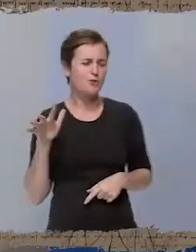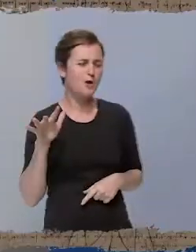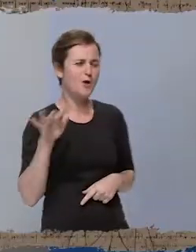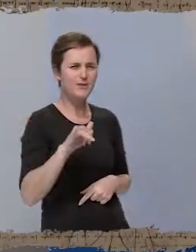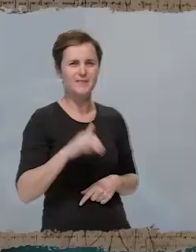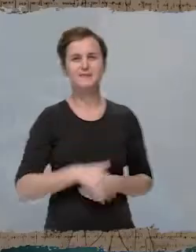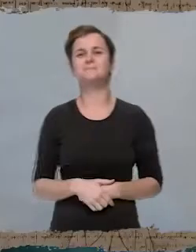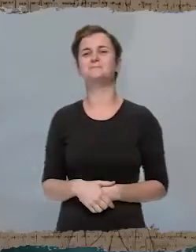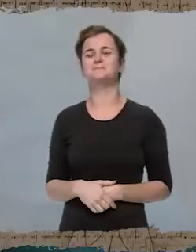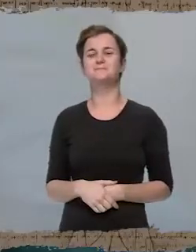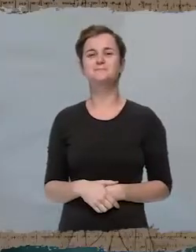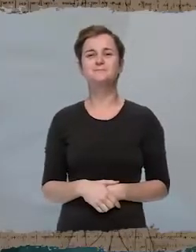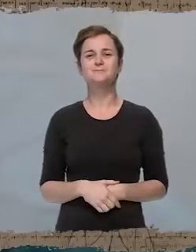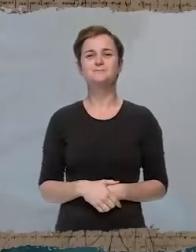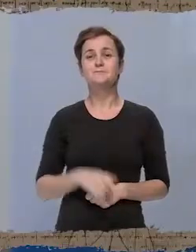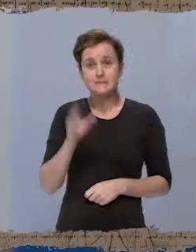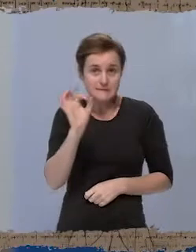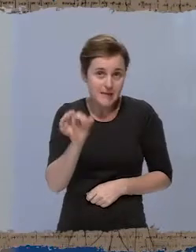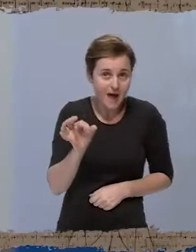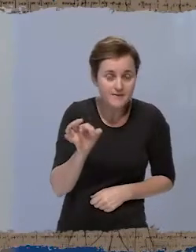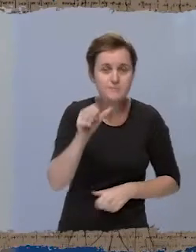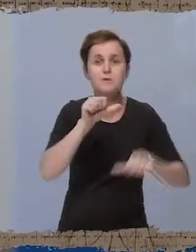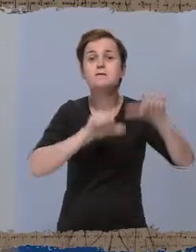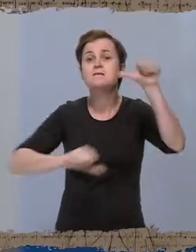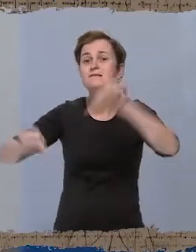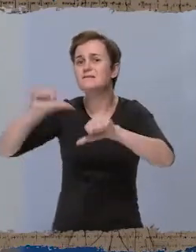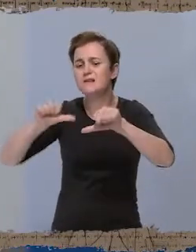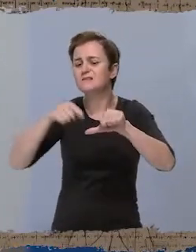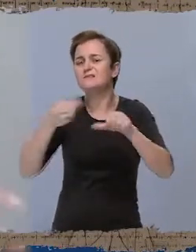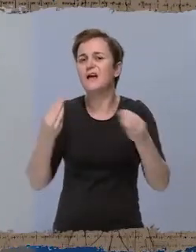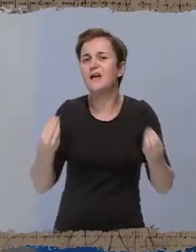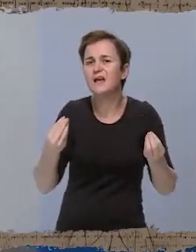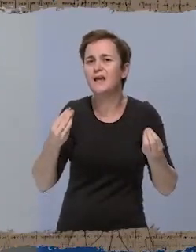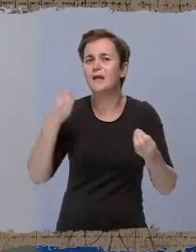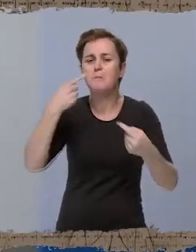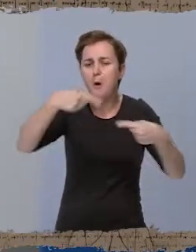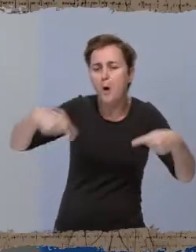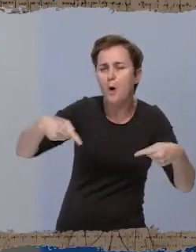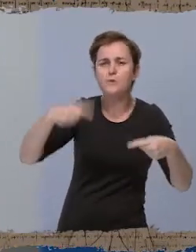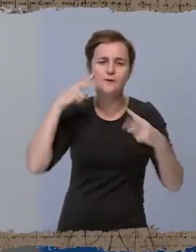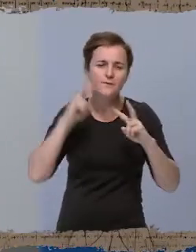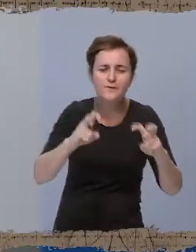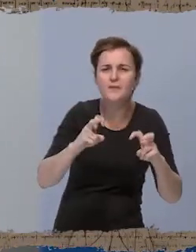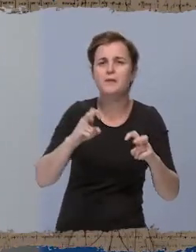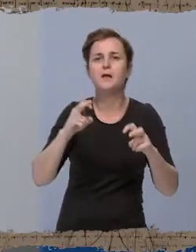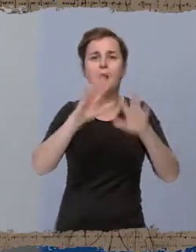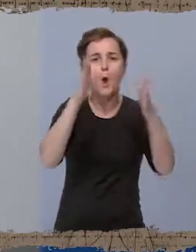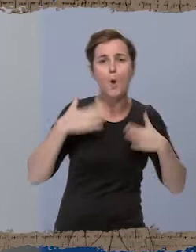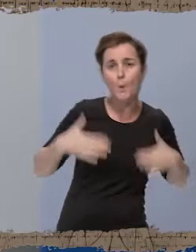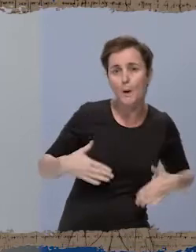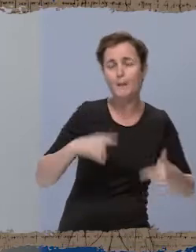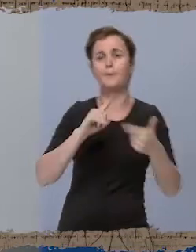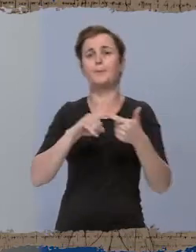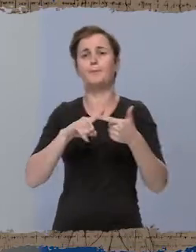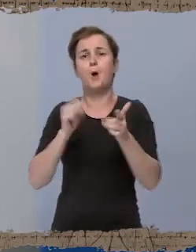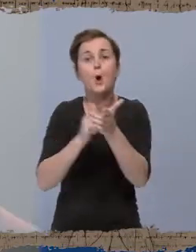Edición... ¡Cotidiana! Todos sabemos que la ciencia se encarga de estudiar diferentes objetos de estudios como lo son el cuerpo